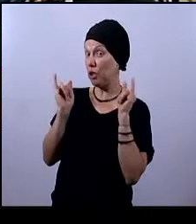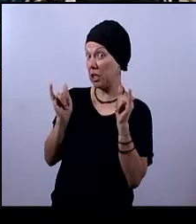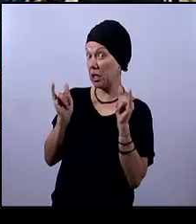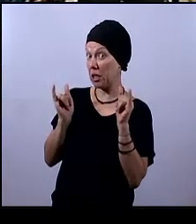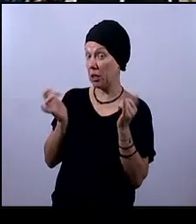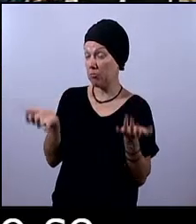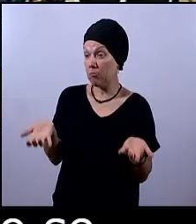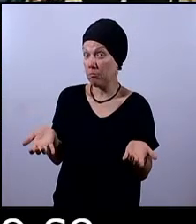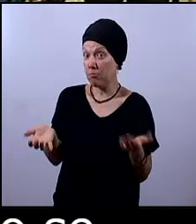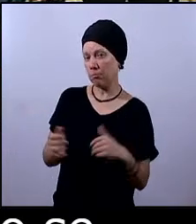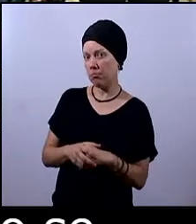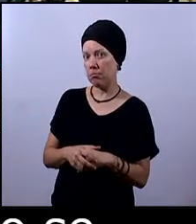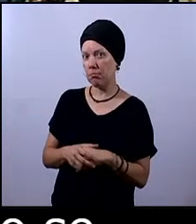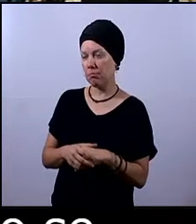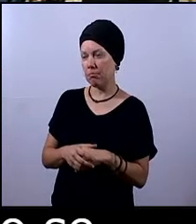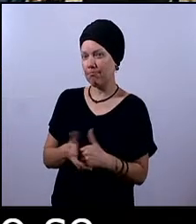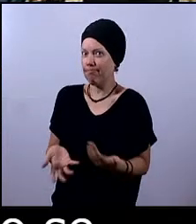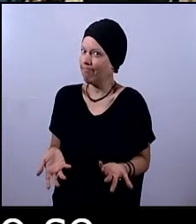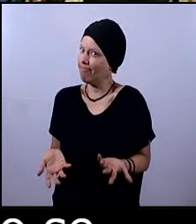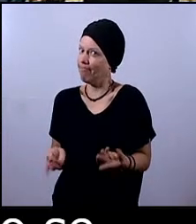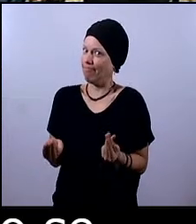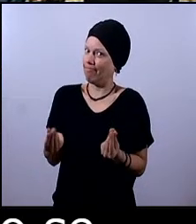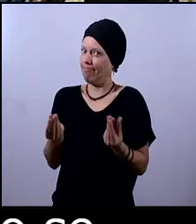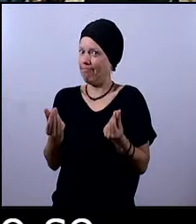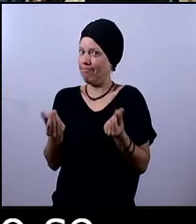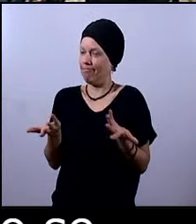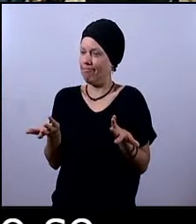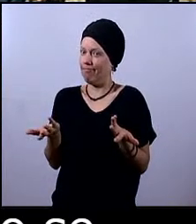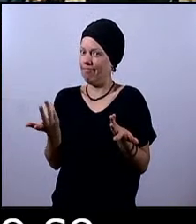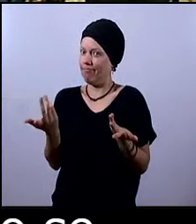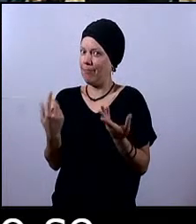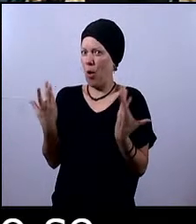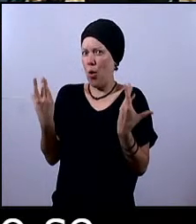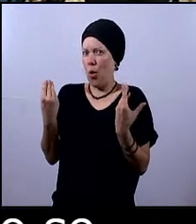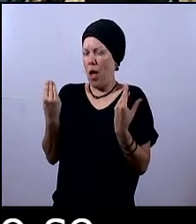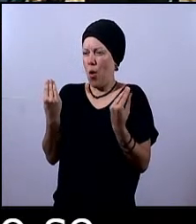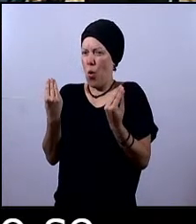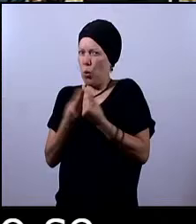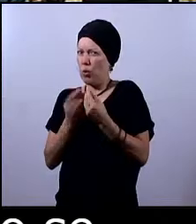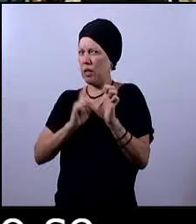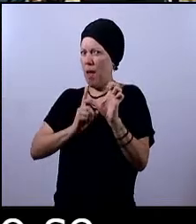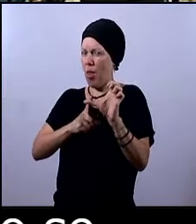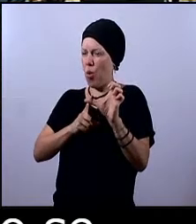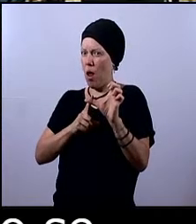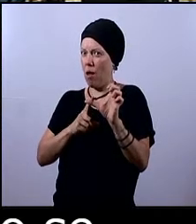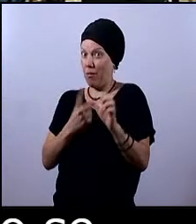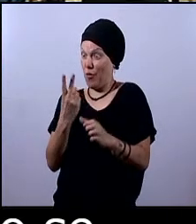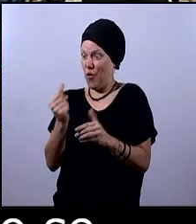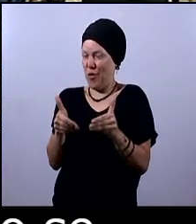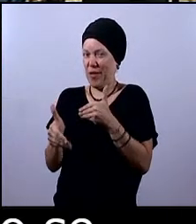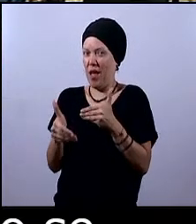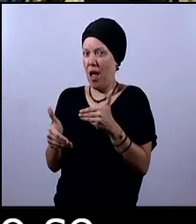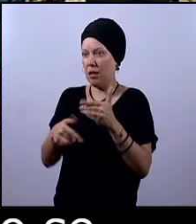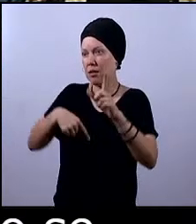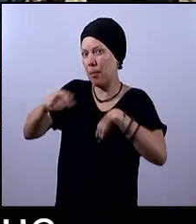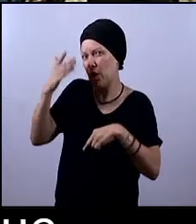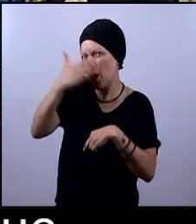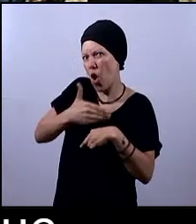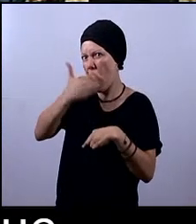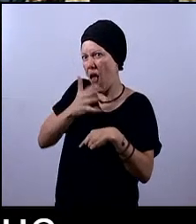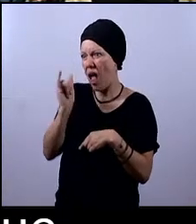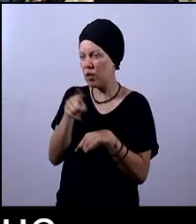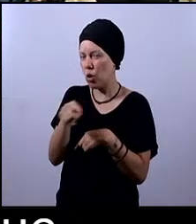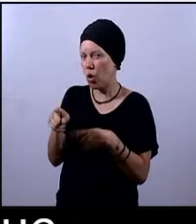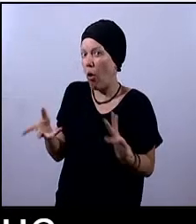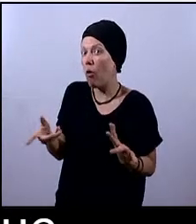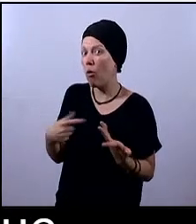asumir ese servicio, ¿cómo puede garantizar la Junta a las familias que efectivamente pasado mañana hay un transporte escolar? Pues